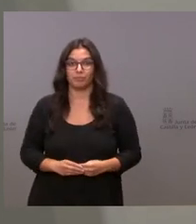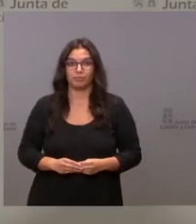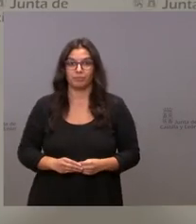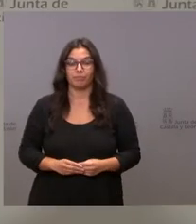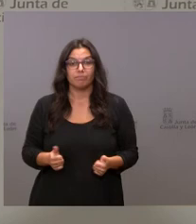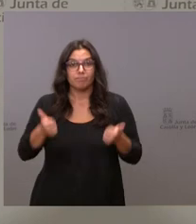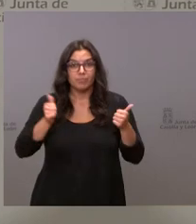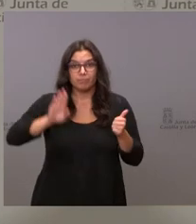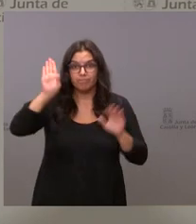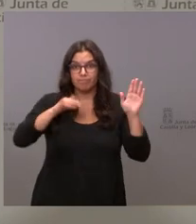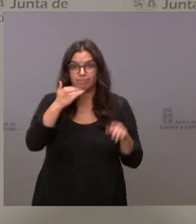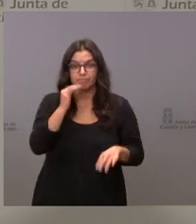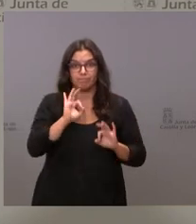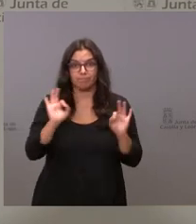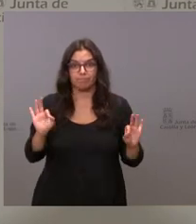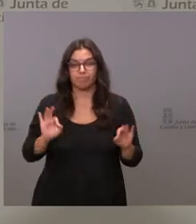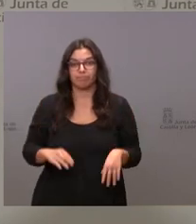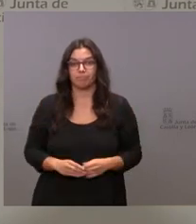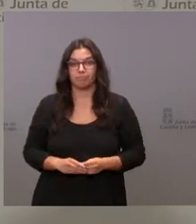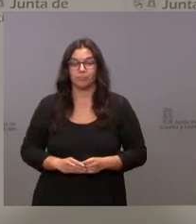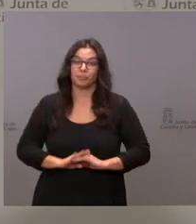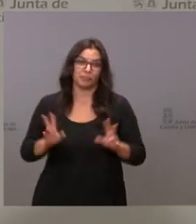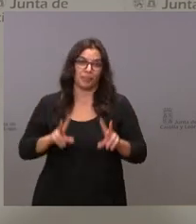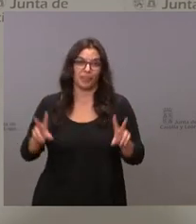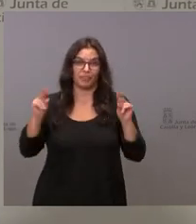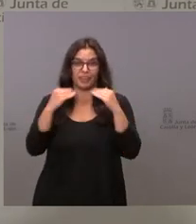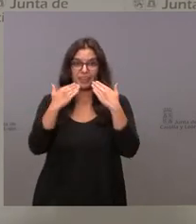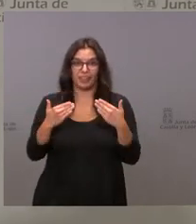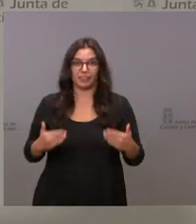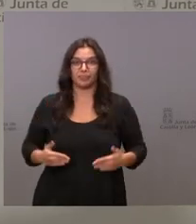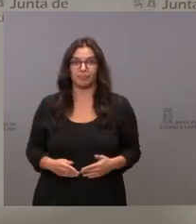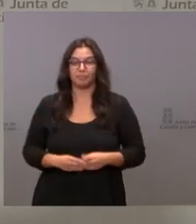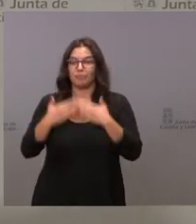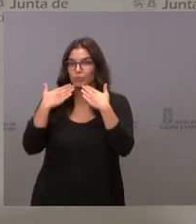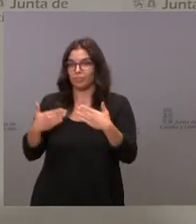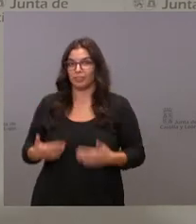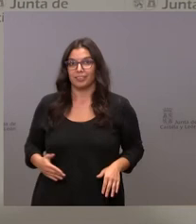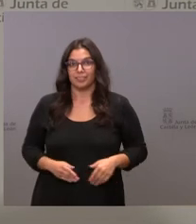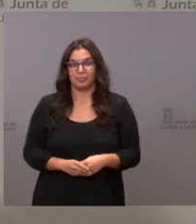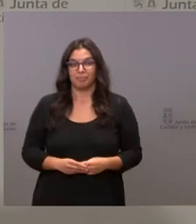¿Hay alguna pregunta más? Pues terminamos aquí, gracias. Muy bien, muchísimas gracias.